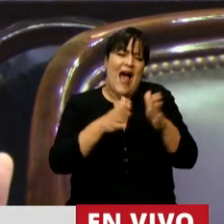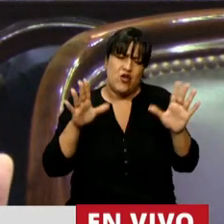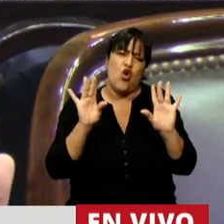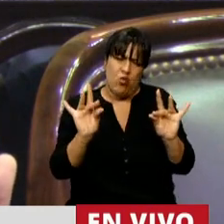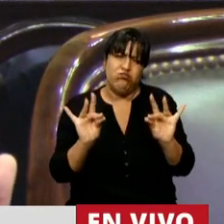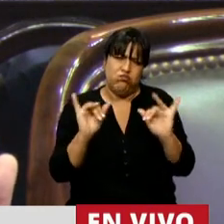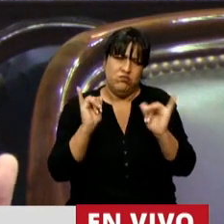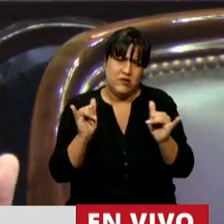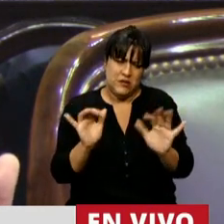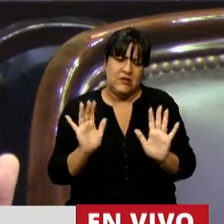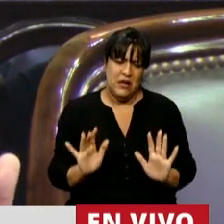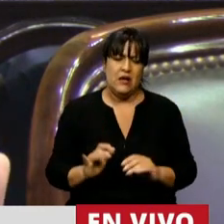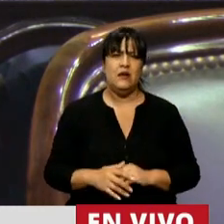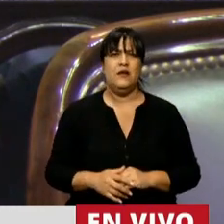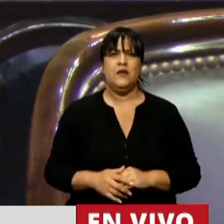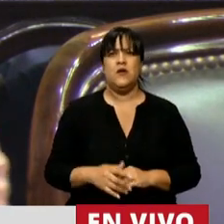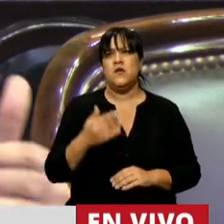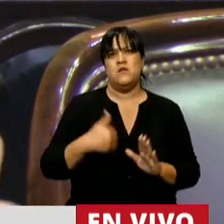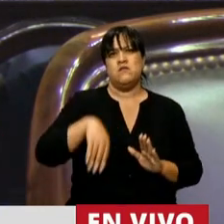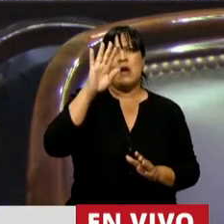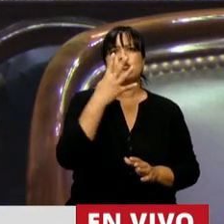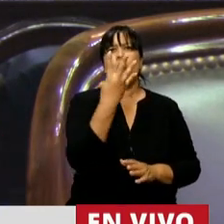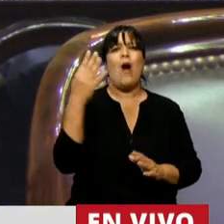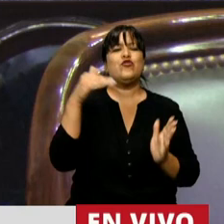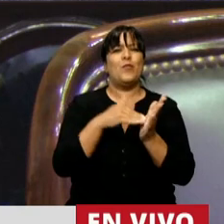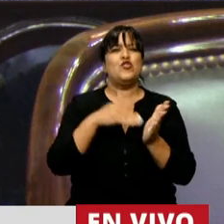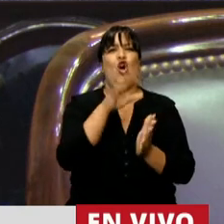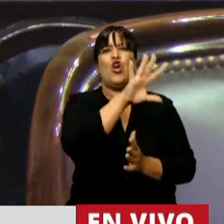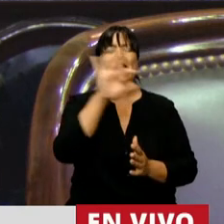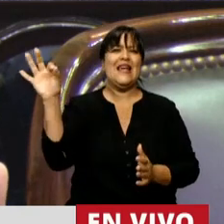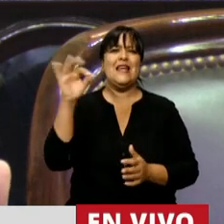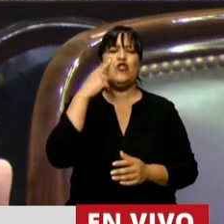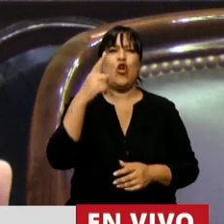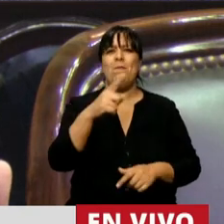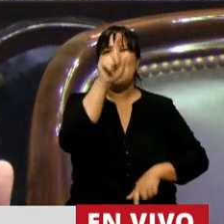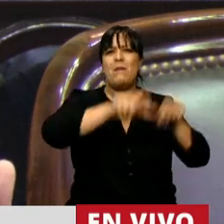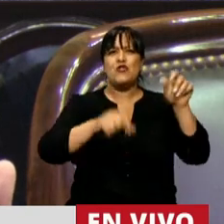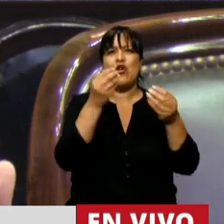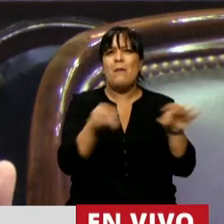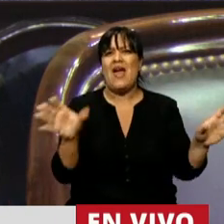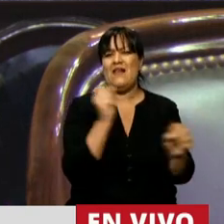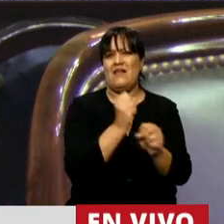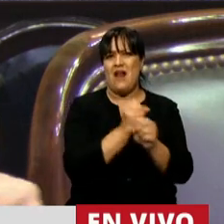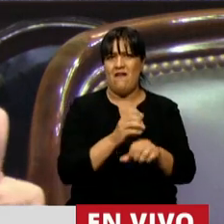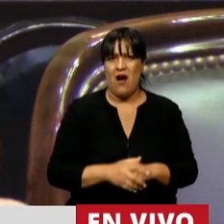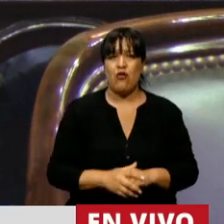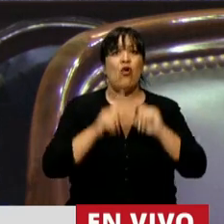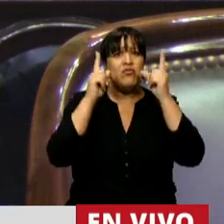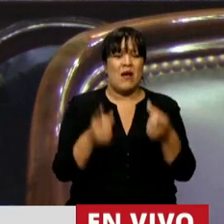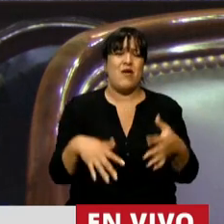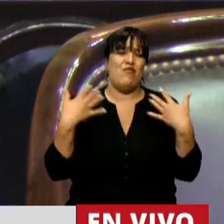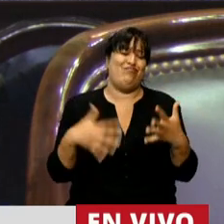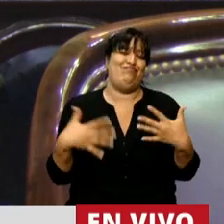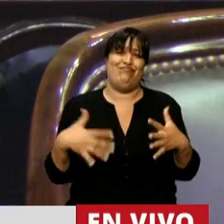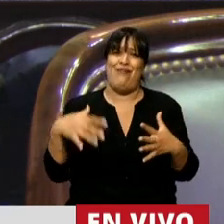complejo, donde hubo más de 4,5 millones de pérdidas de puestos de trabajo, donde hubo una enorme